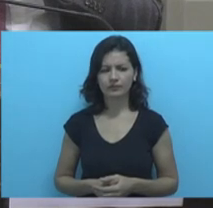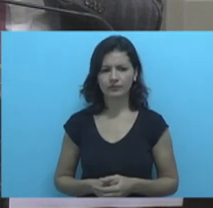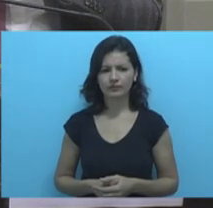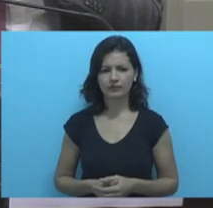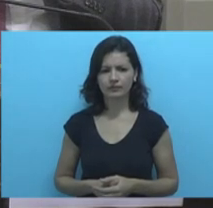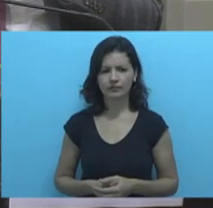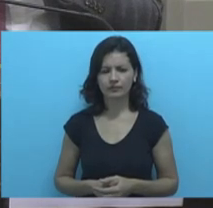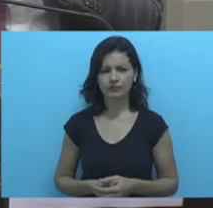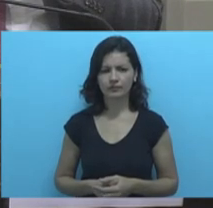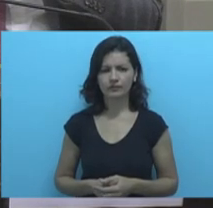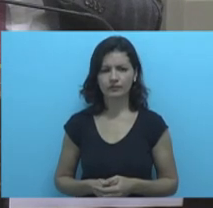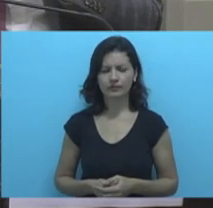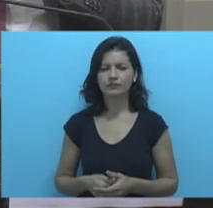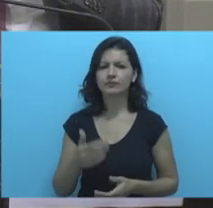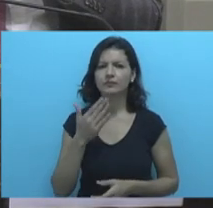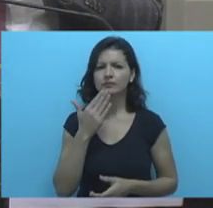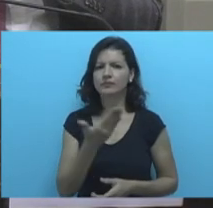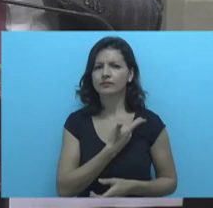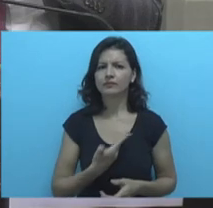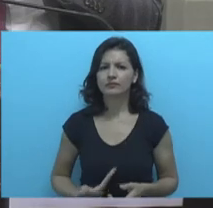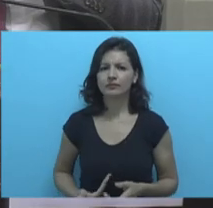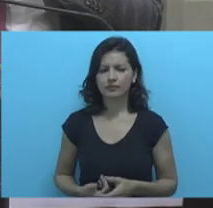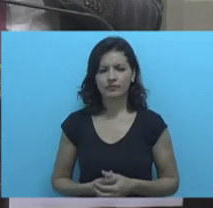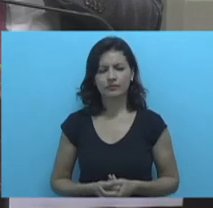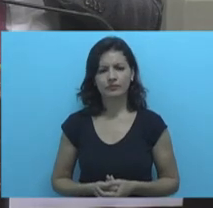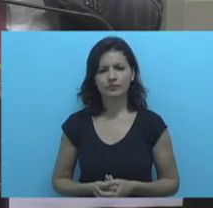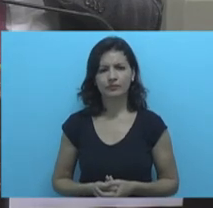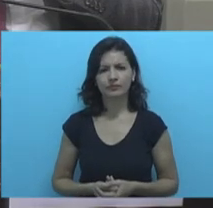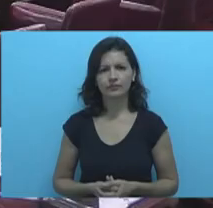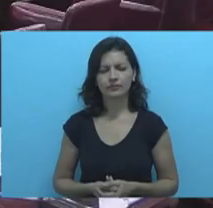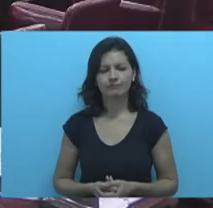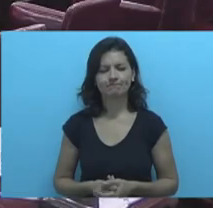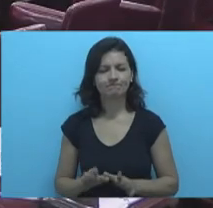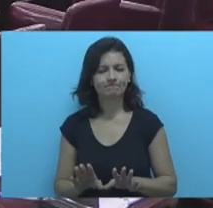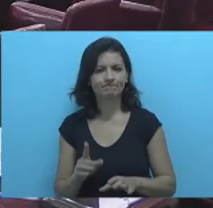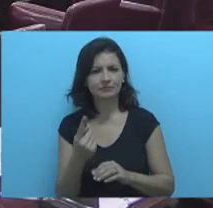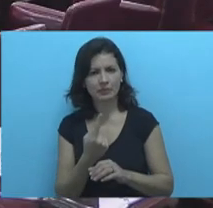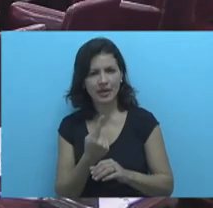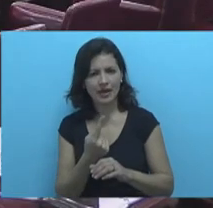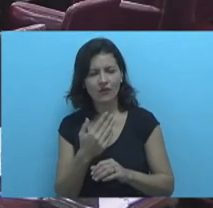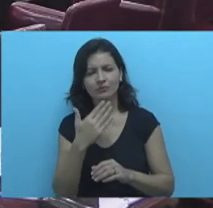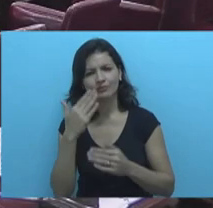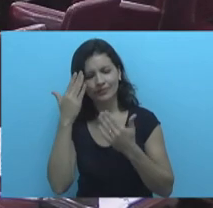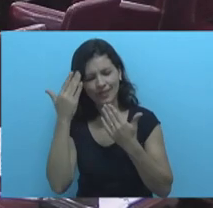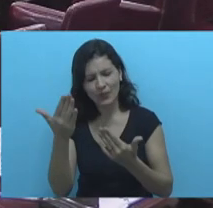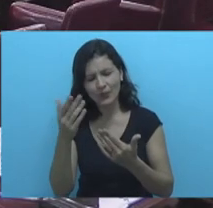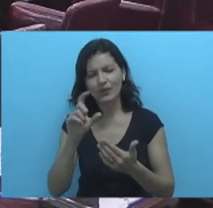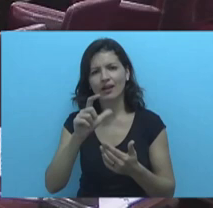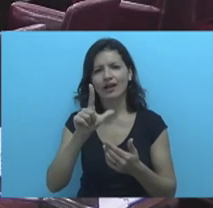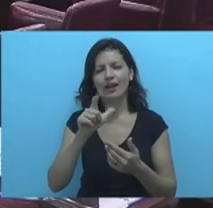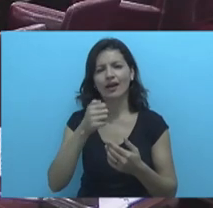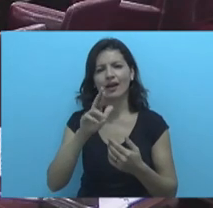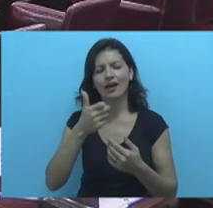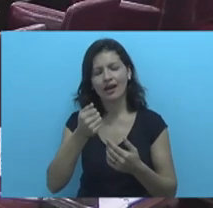Muchas gracias, señor presidente. Bueno, en primer lugar, quería saludar a Clara una vez más, después de tantos